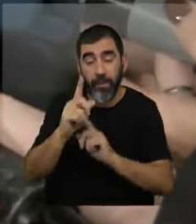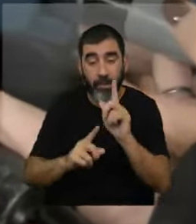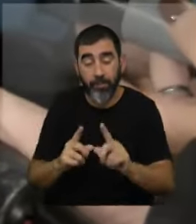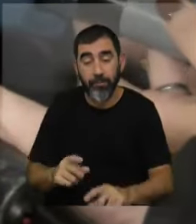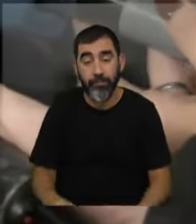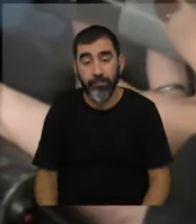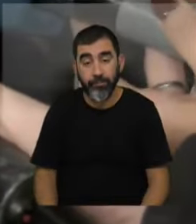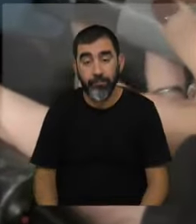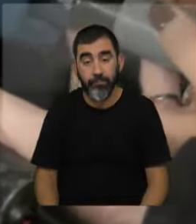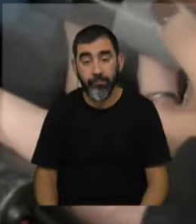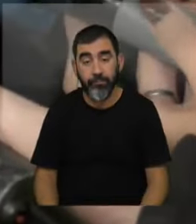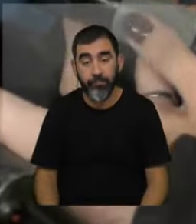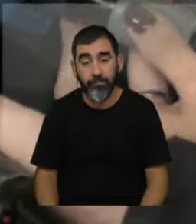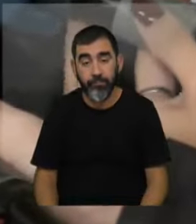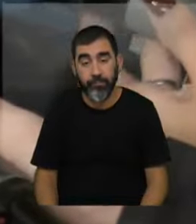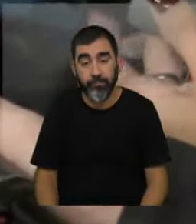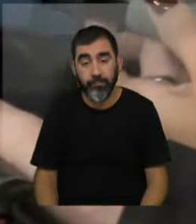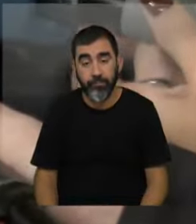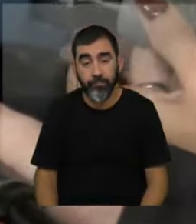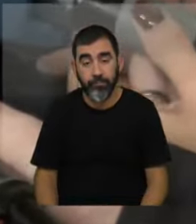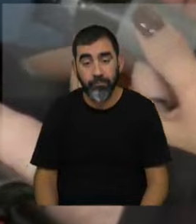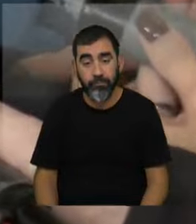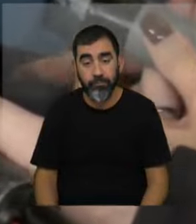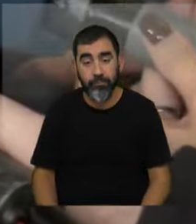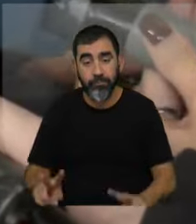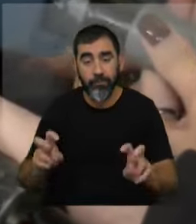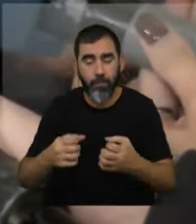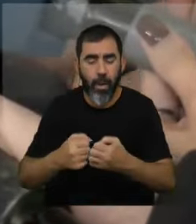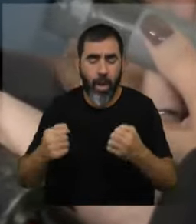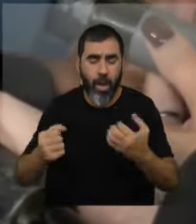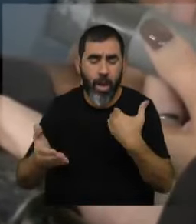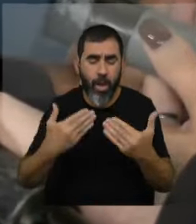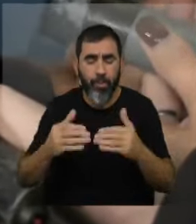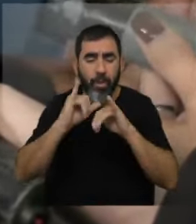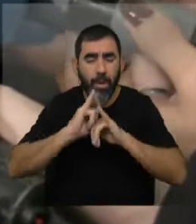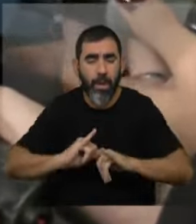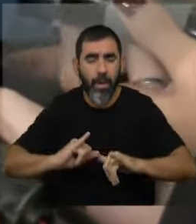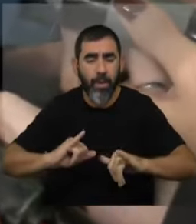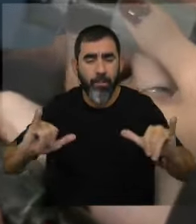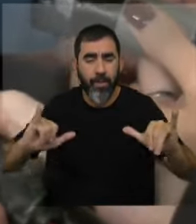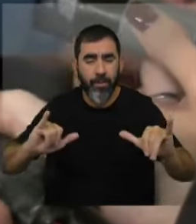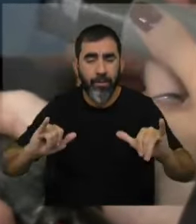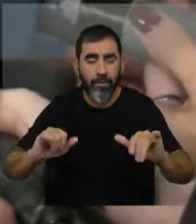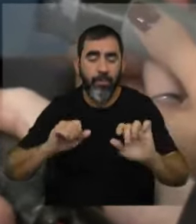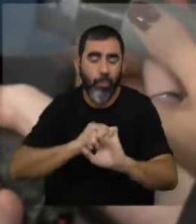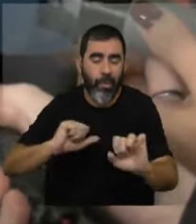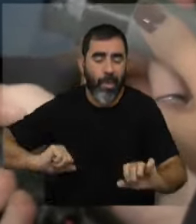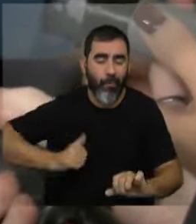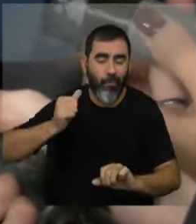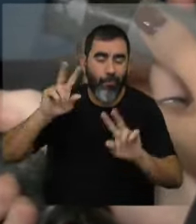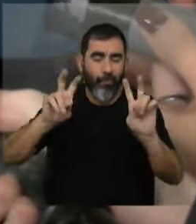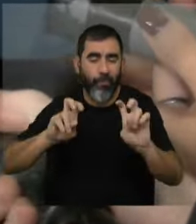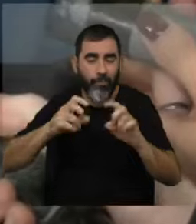momento y bueno es un tema del cual es muy amplio para hablar y la campaña electoral se presta para que todos los